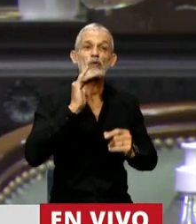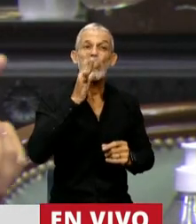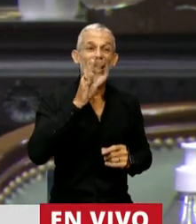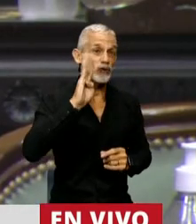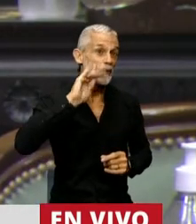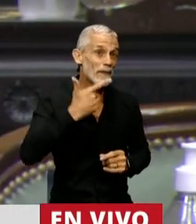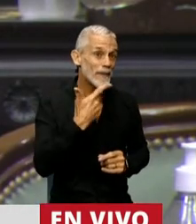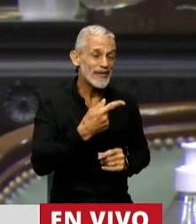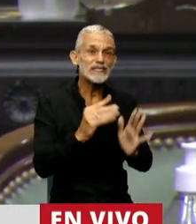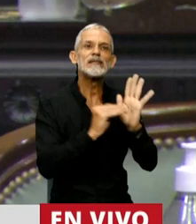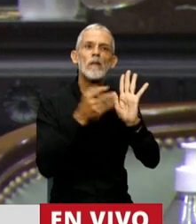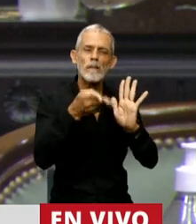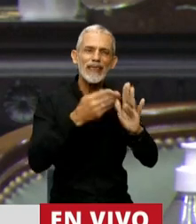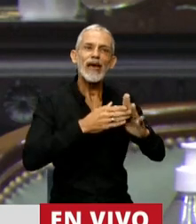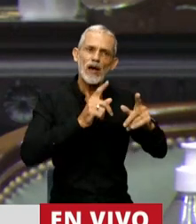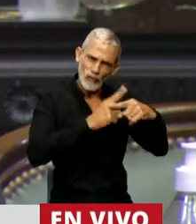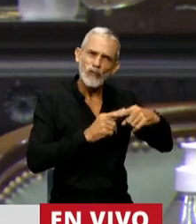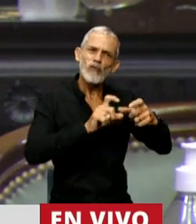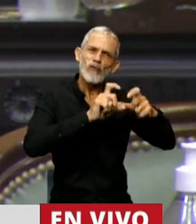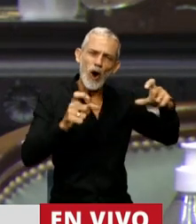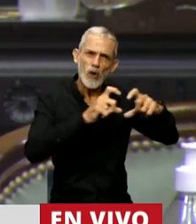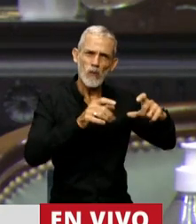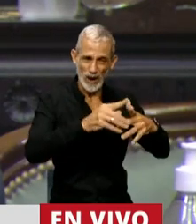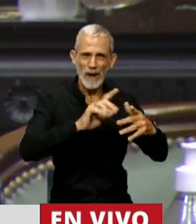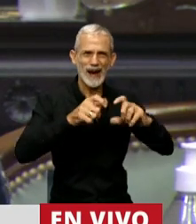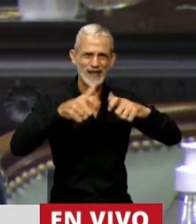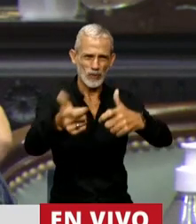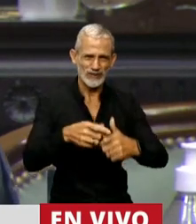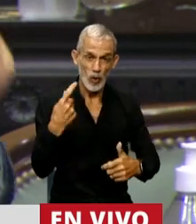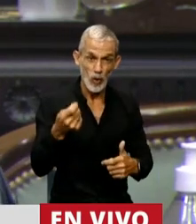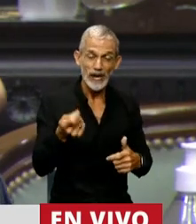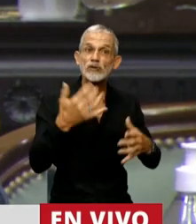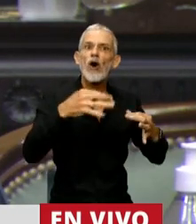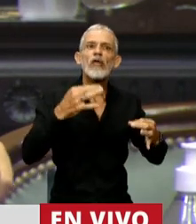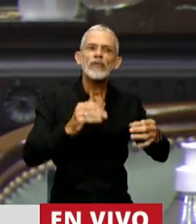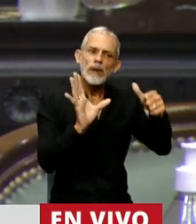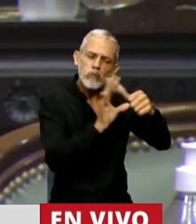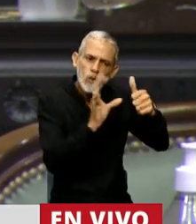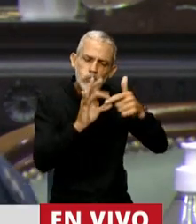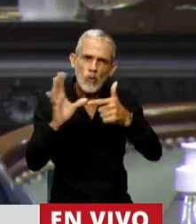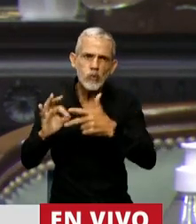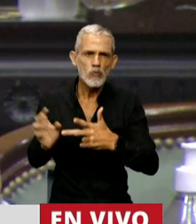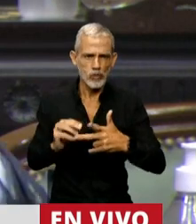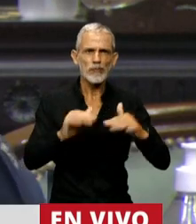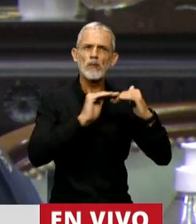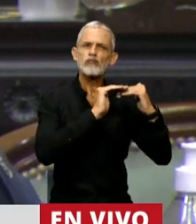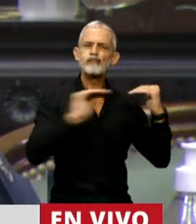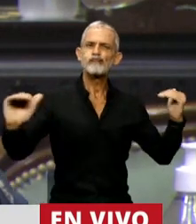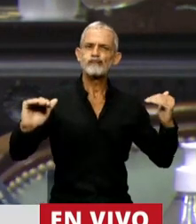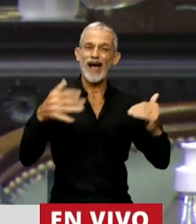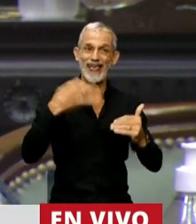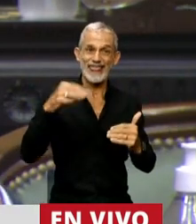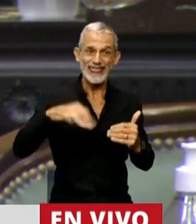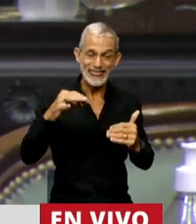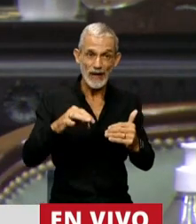bis no solo pide una fórmula que se ajuste a ciertos estándares, que mantenga